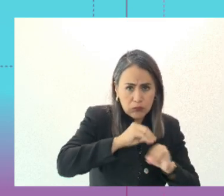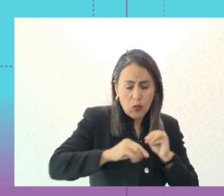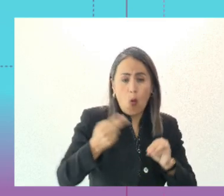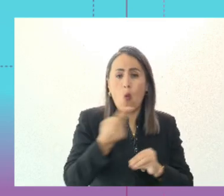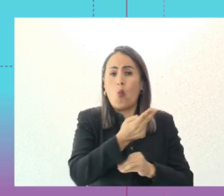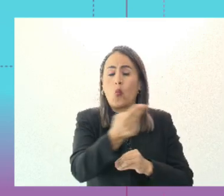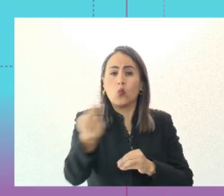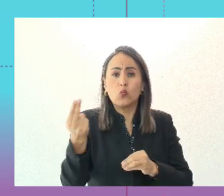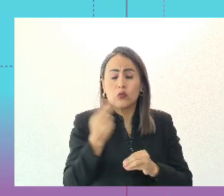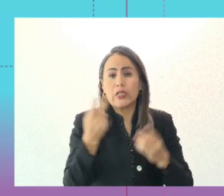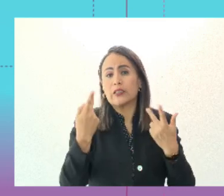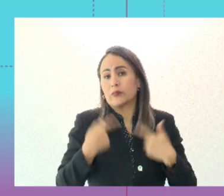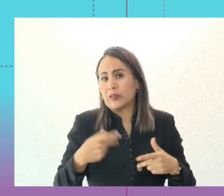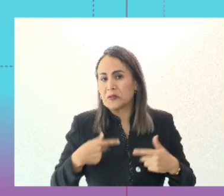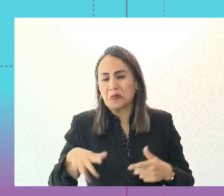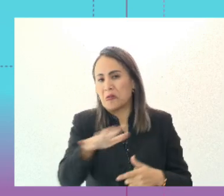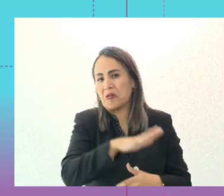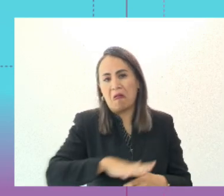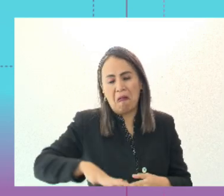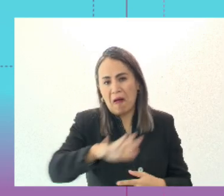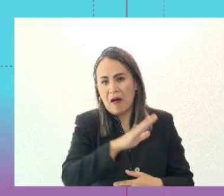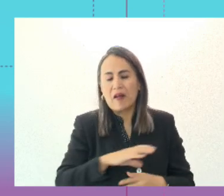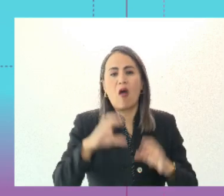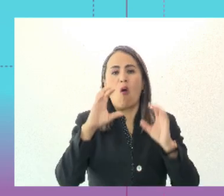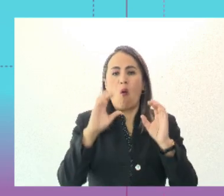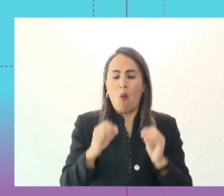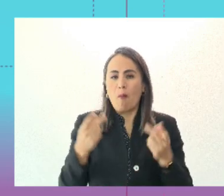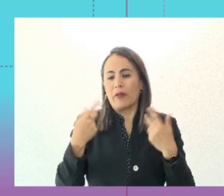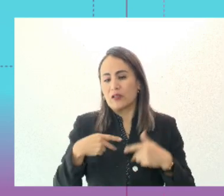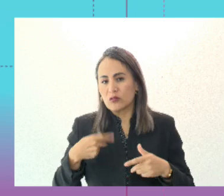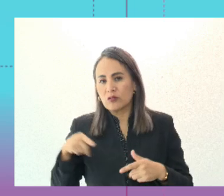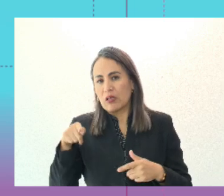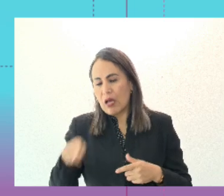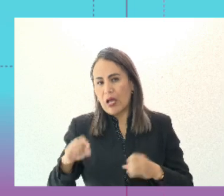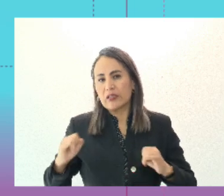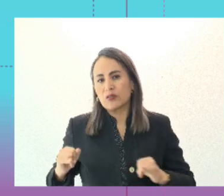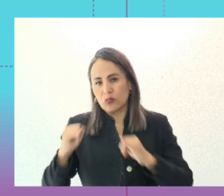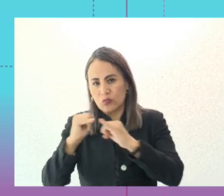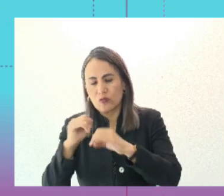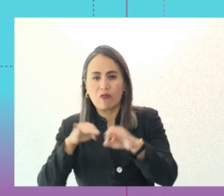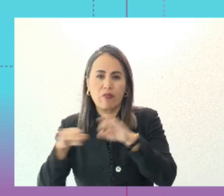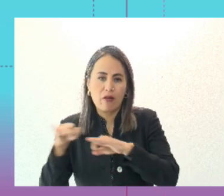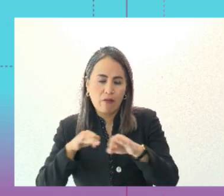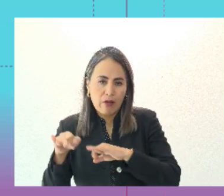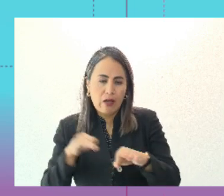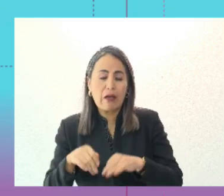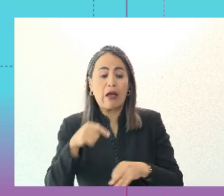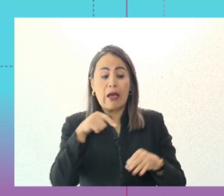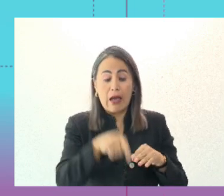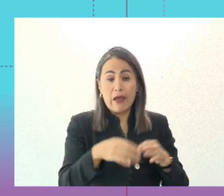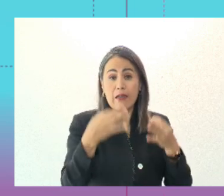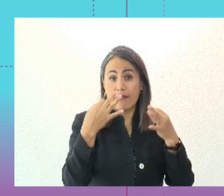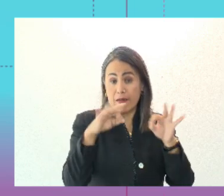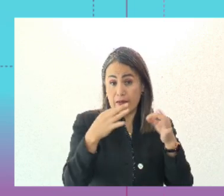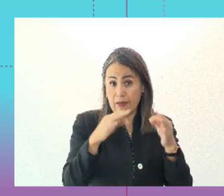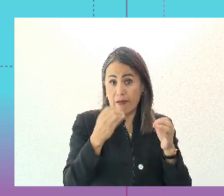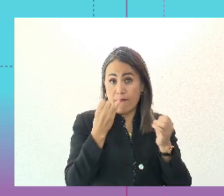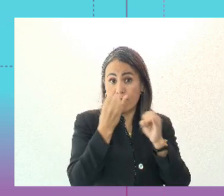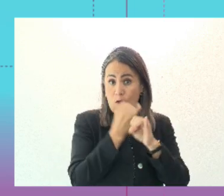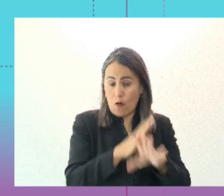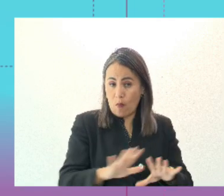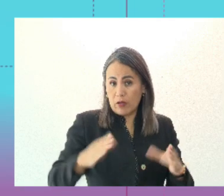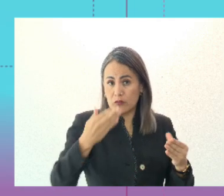a ustedes como administración pública y al interior, tengamos la certeza que son documentos que tienen un valor